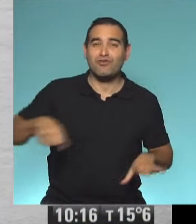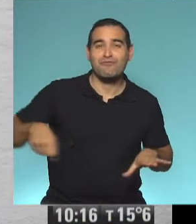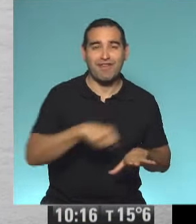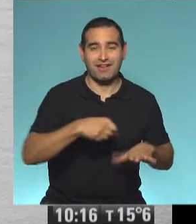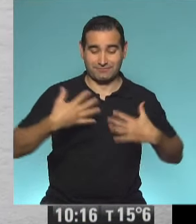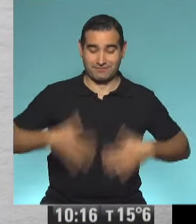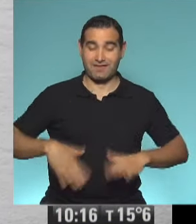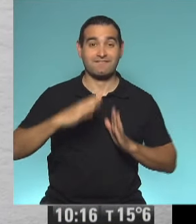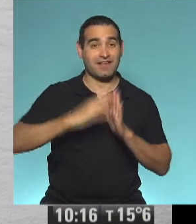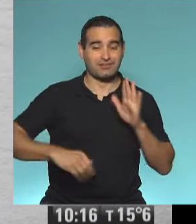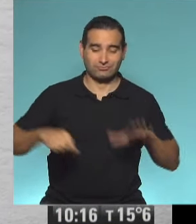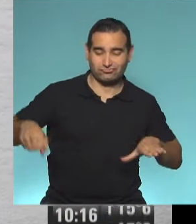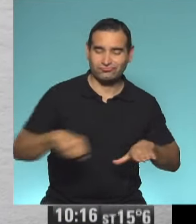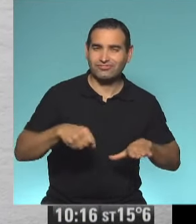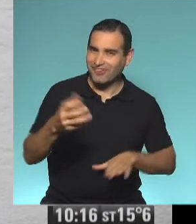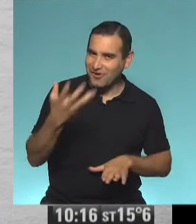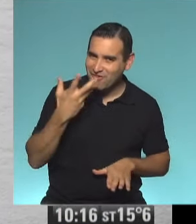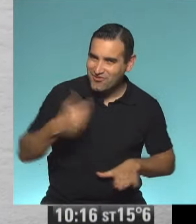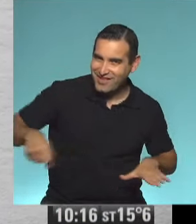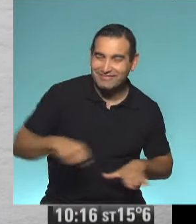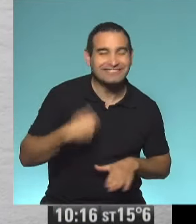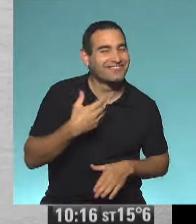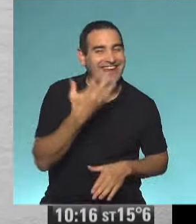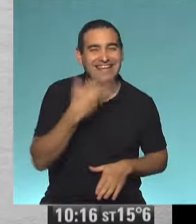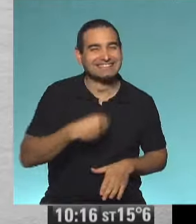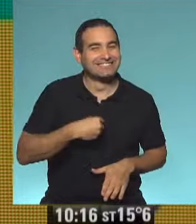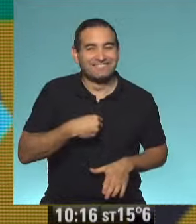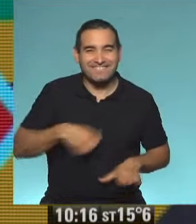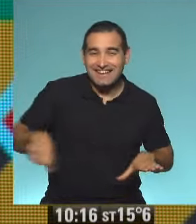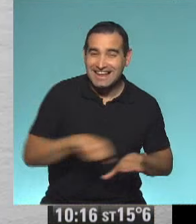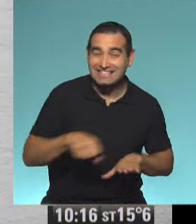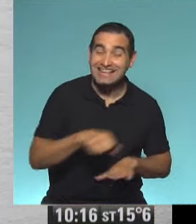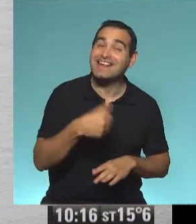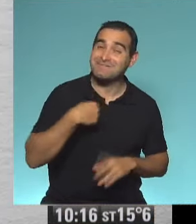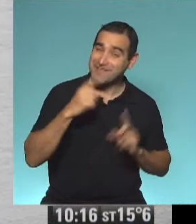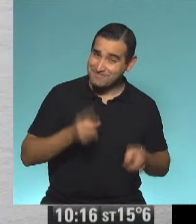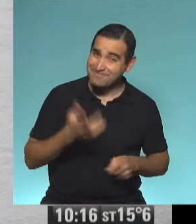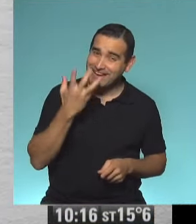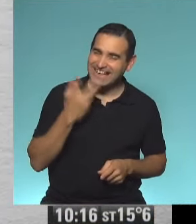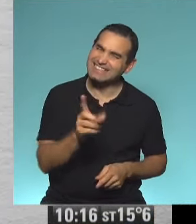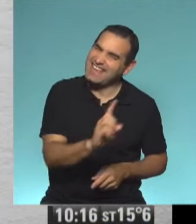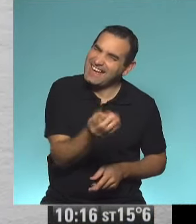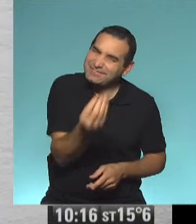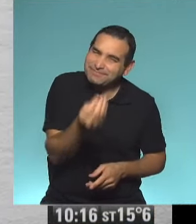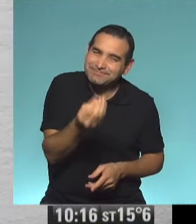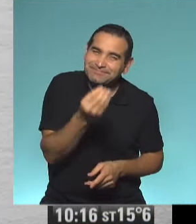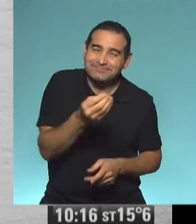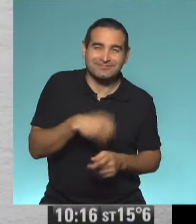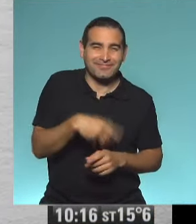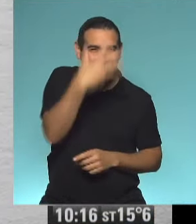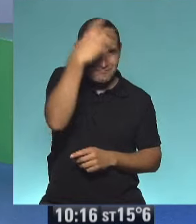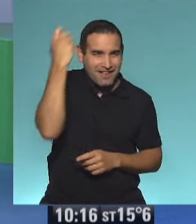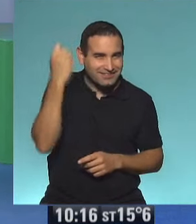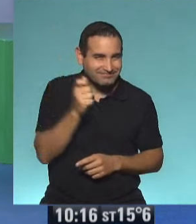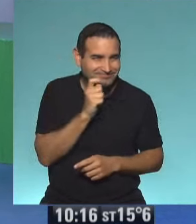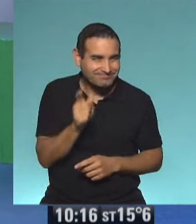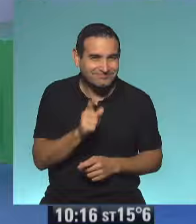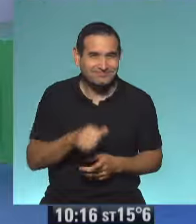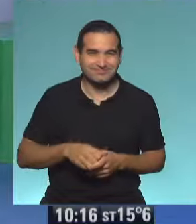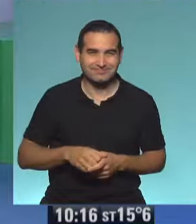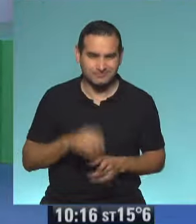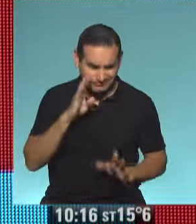guardapolvo. Se ve que le gusta mucho planchar a Nuria. Me encanta planchar. A mí me encanta planchar. No, la cara, no. La cara, a mí de me encanta planchar. Concentrada.